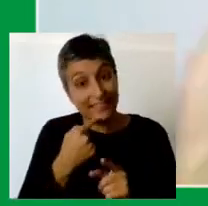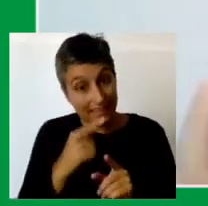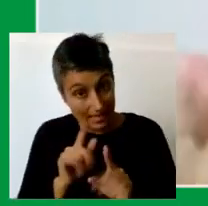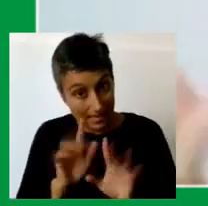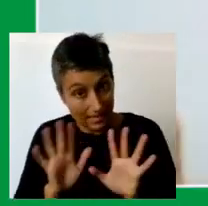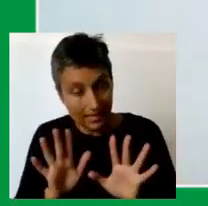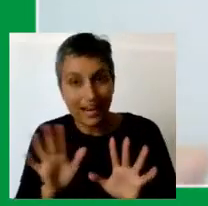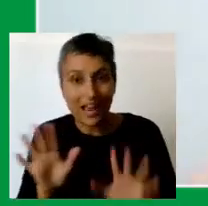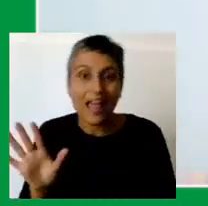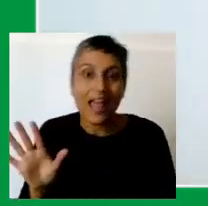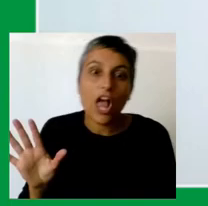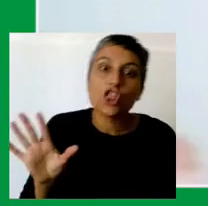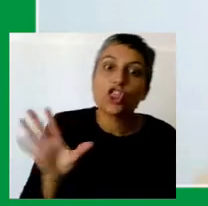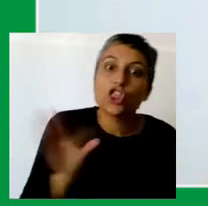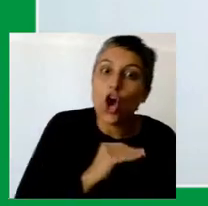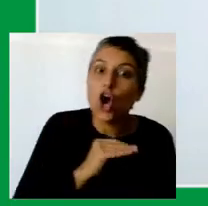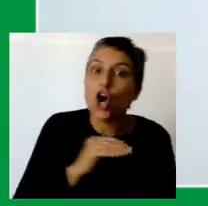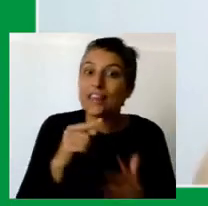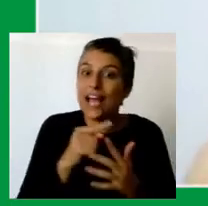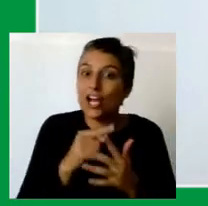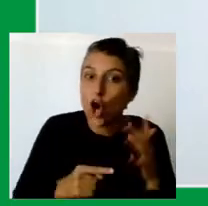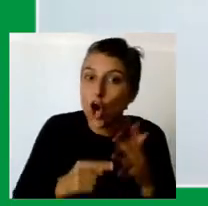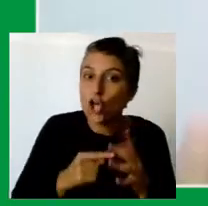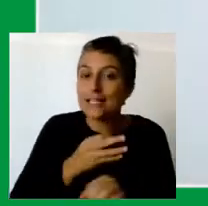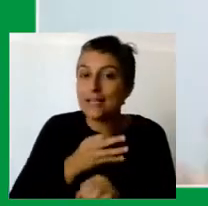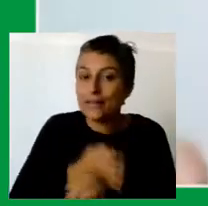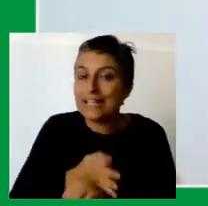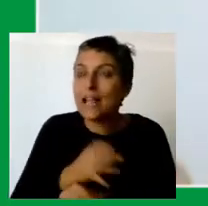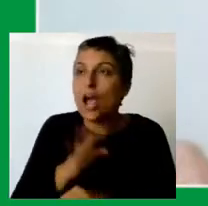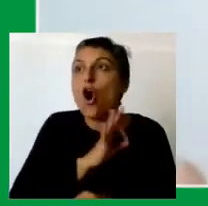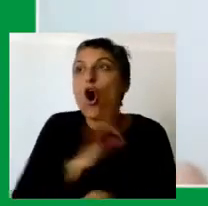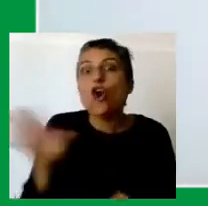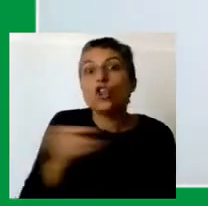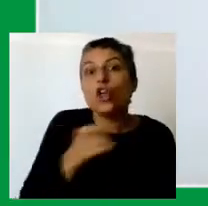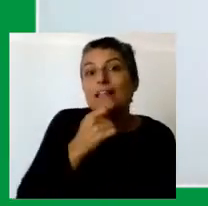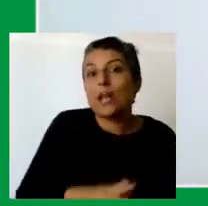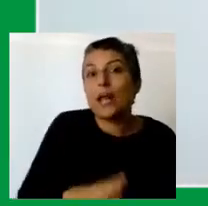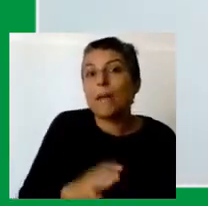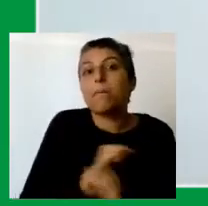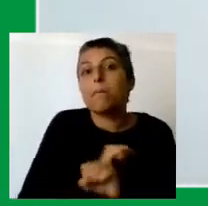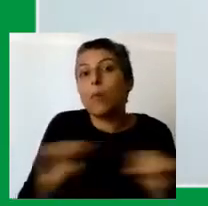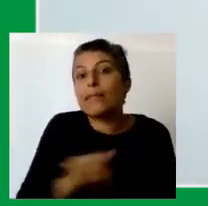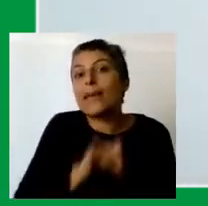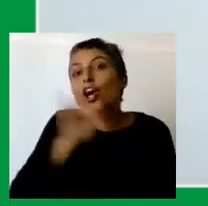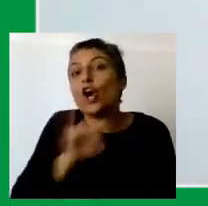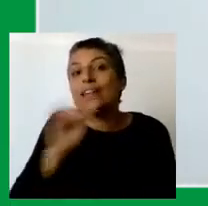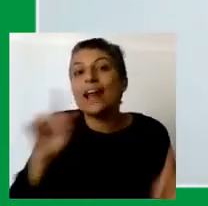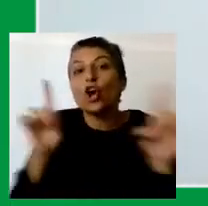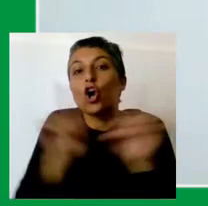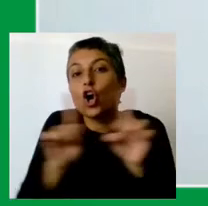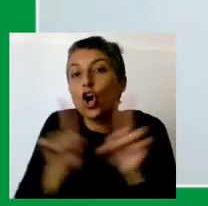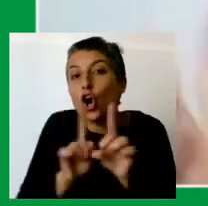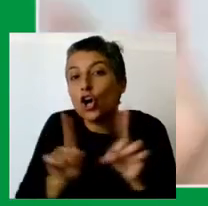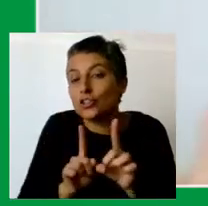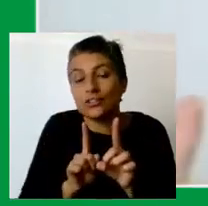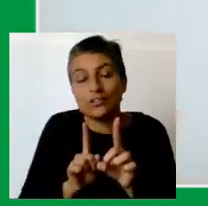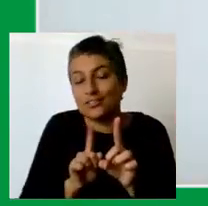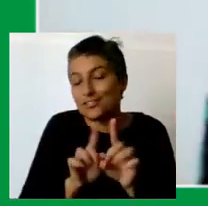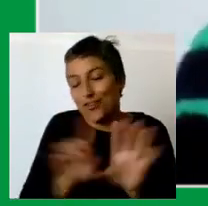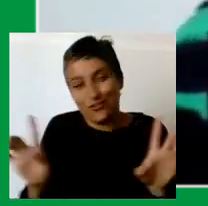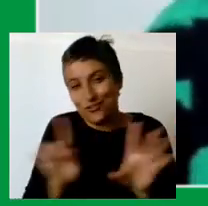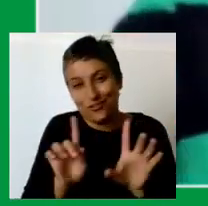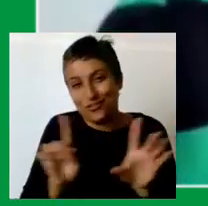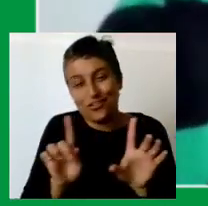no todos los contenidos y no todas las historias las podemos narrar de manera breve, en formato breve.